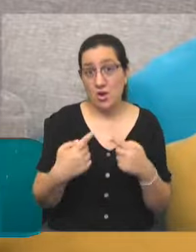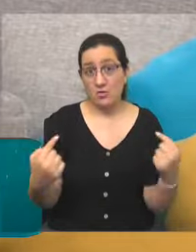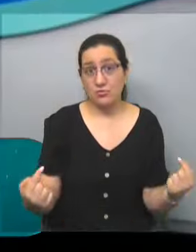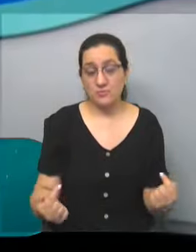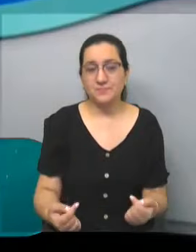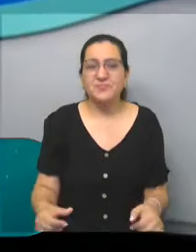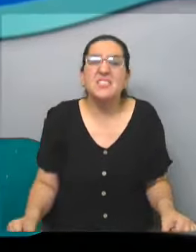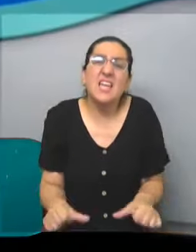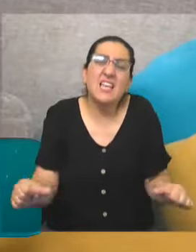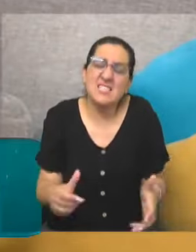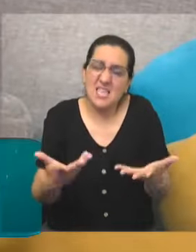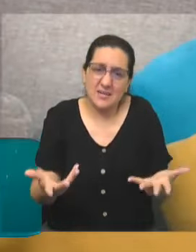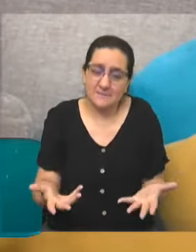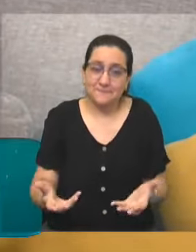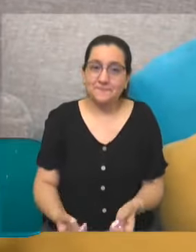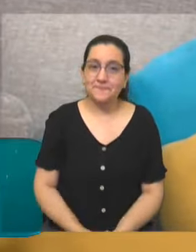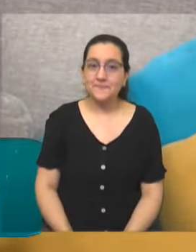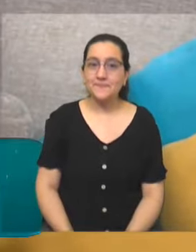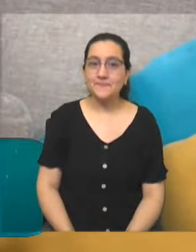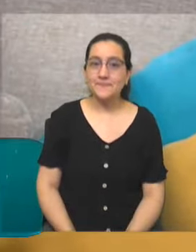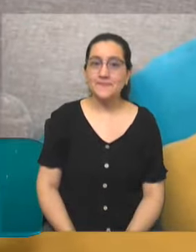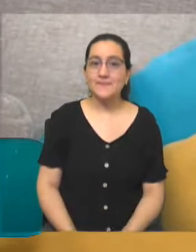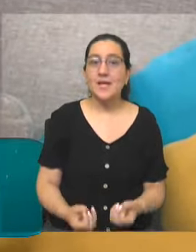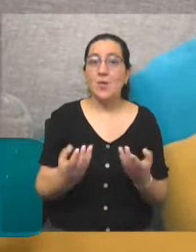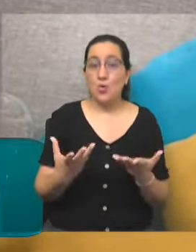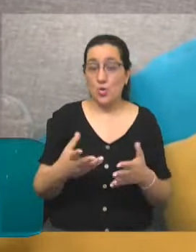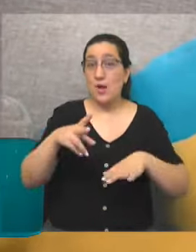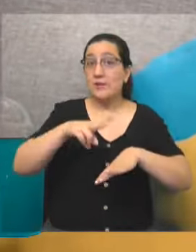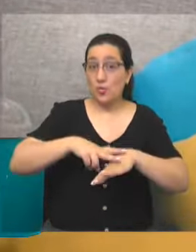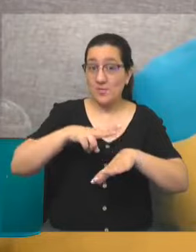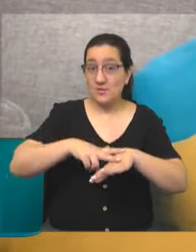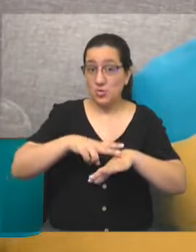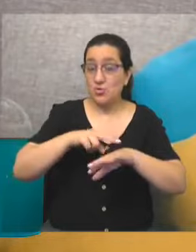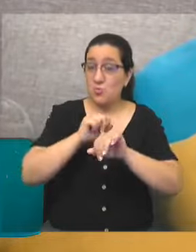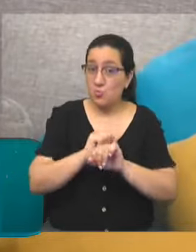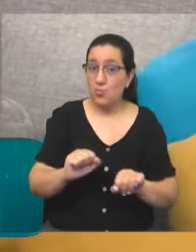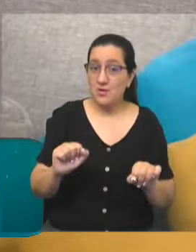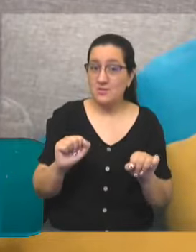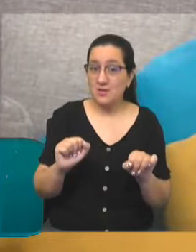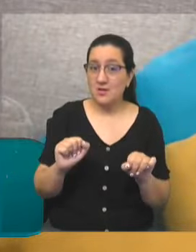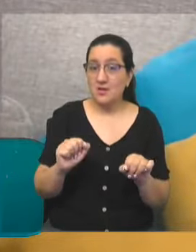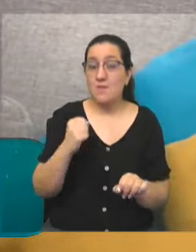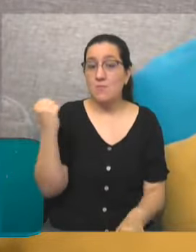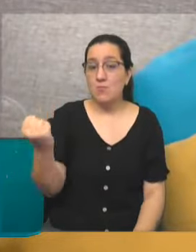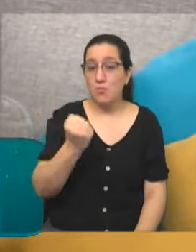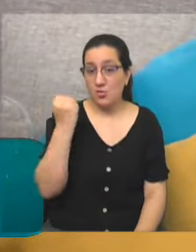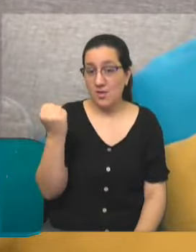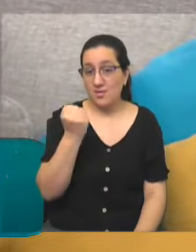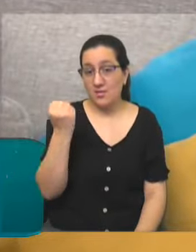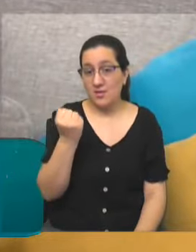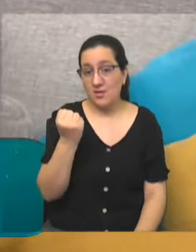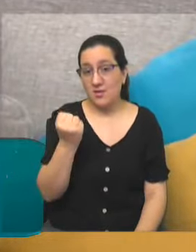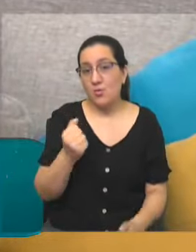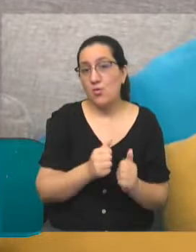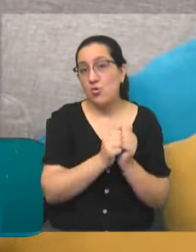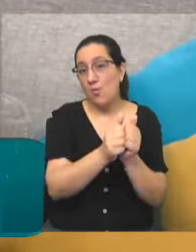que hacer entonces? Bueno, ¿qué hay que hacer, Fito? Bien, una sugerencia que puede ser importante que tengamos presente cuando